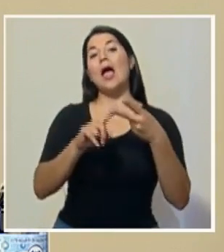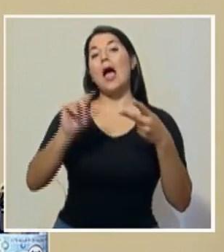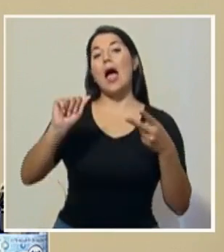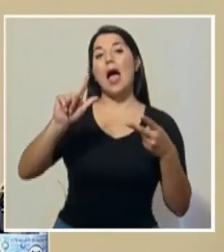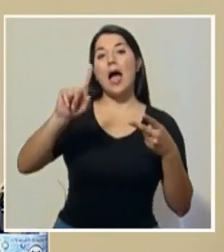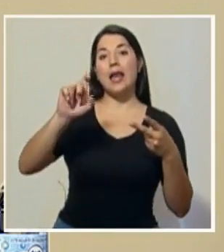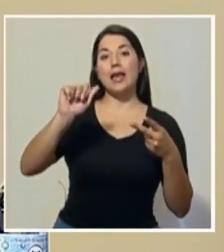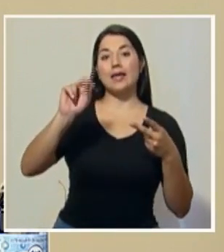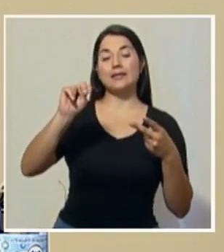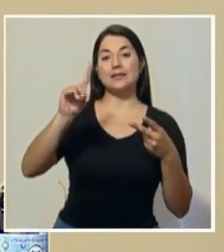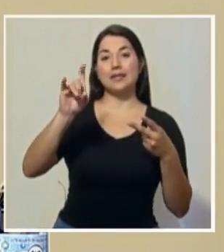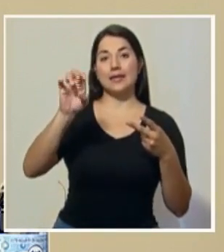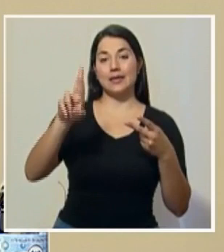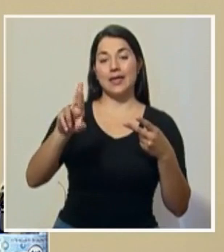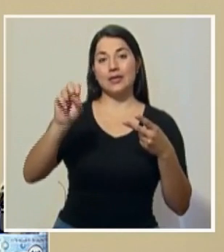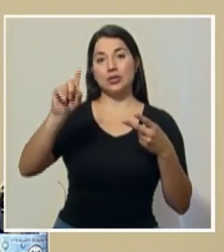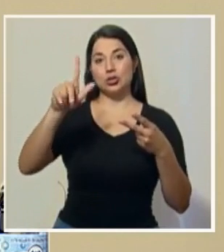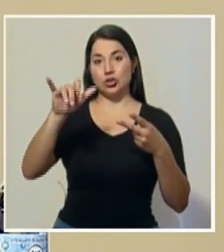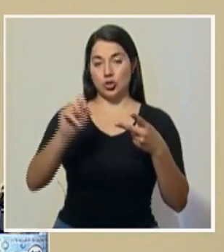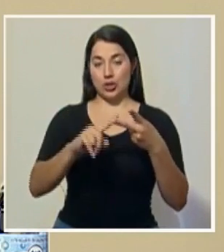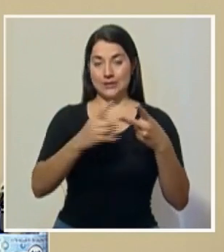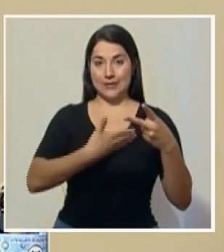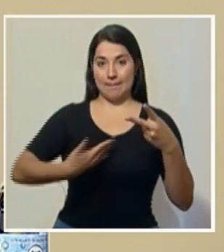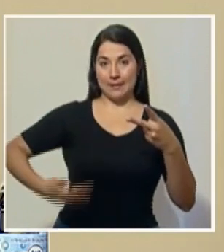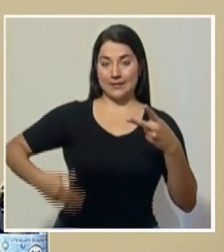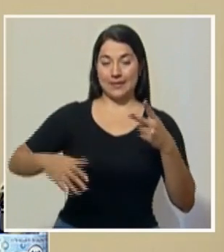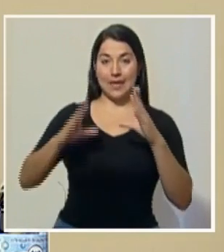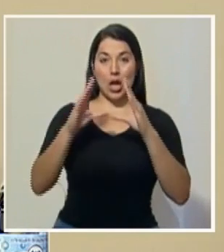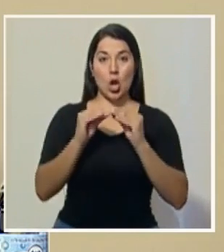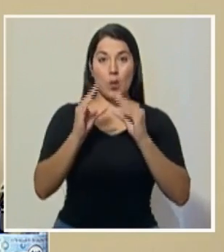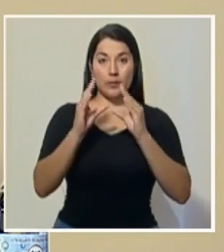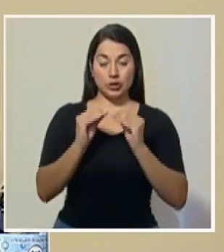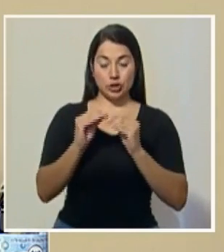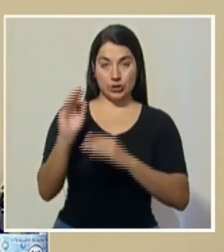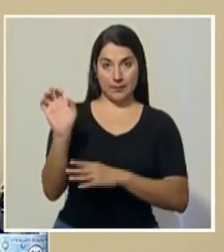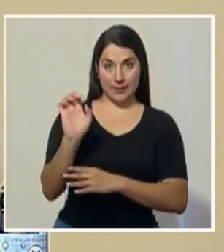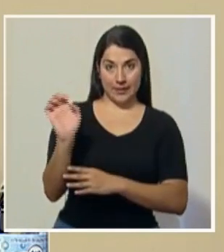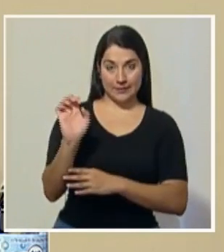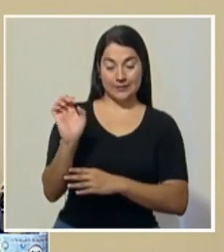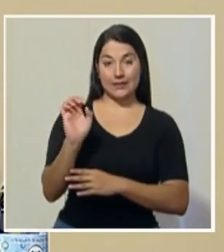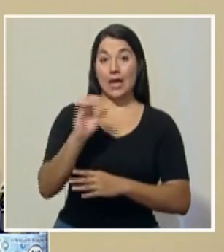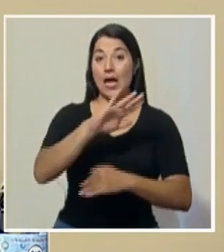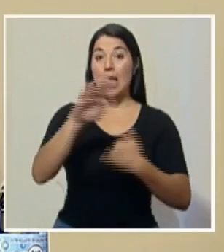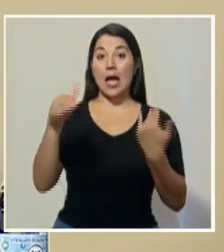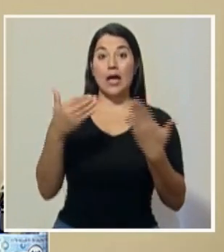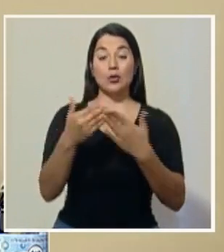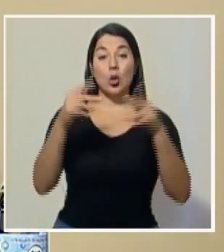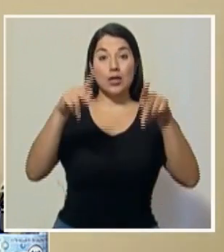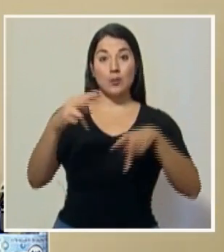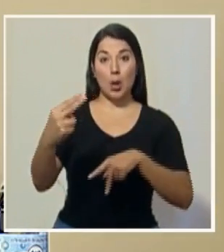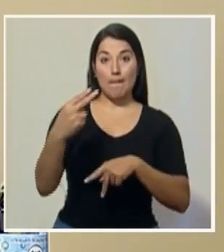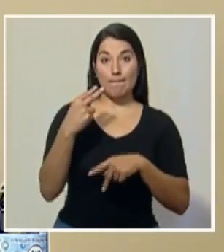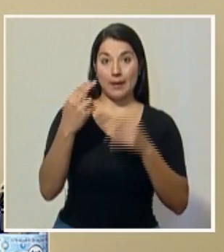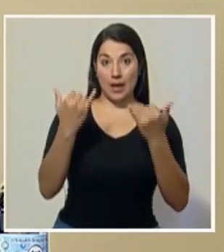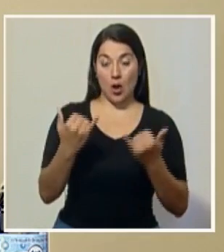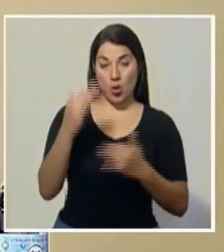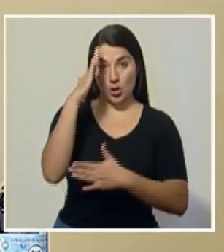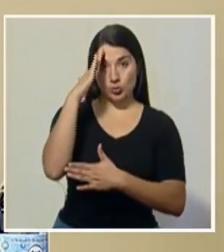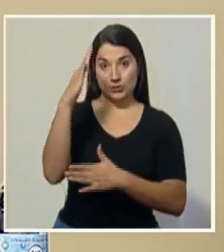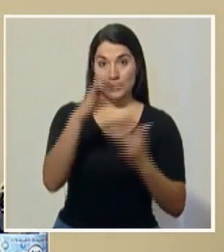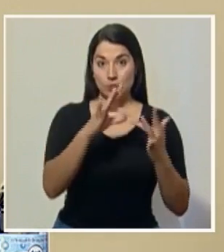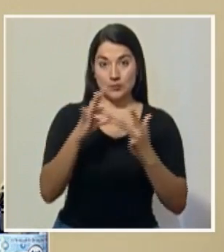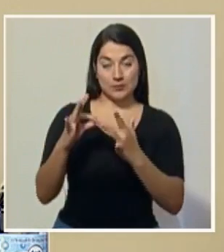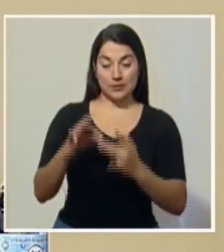a Alexander Solís, también presidente de la Comisión de Emergencias, a todos los que están siguiendo la transmisión, un saludo